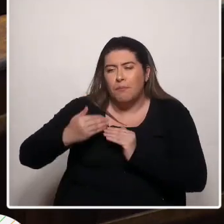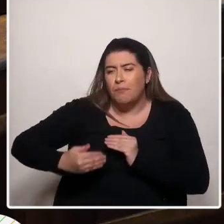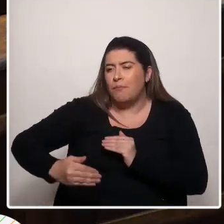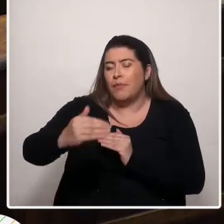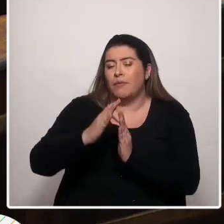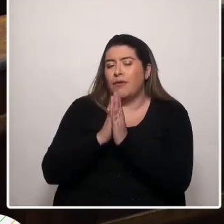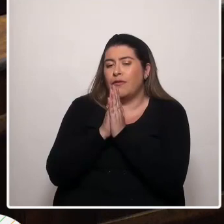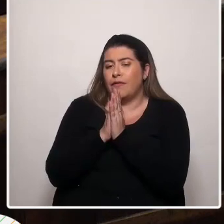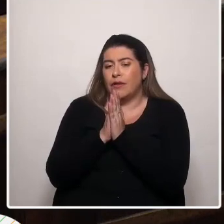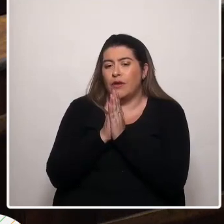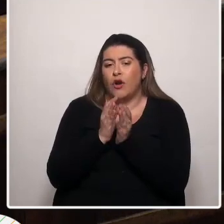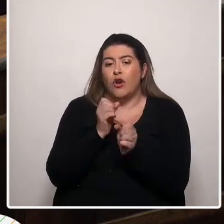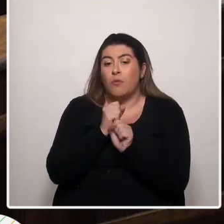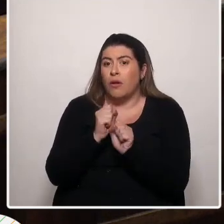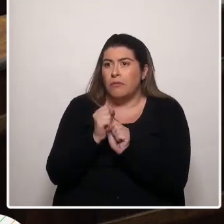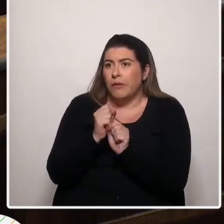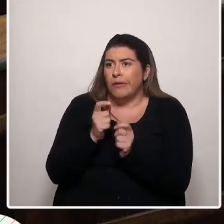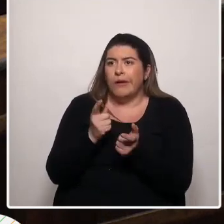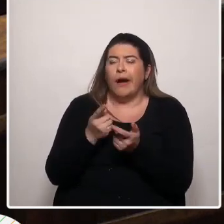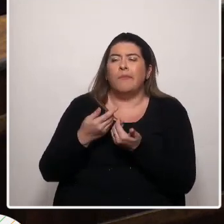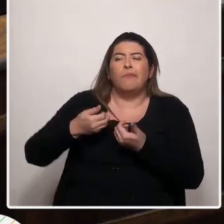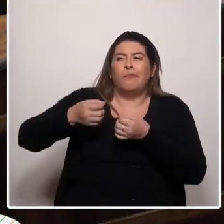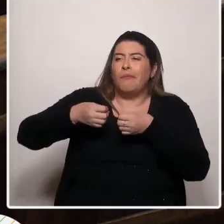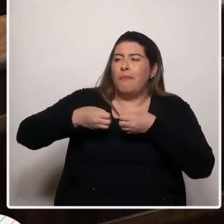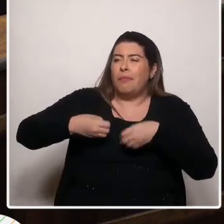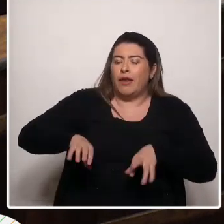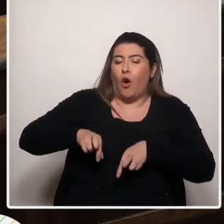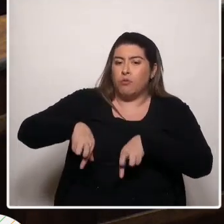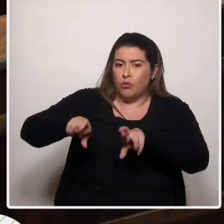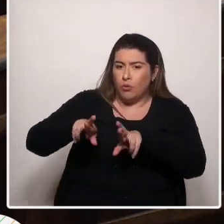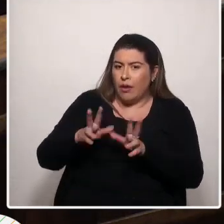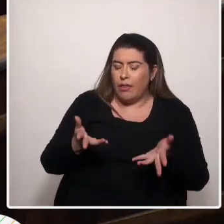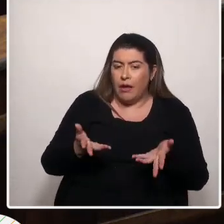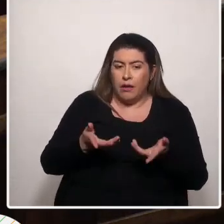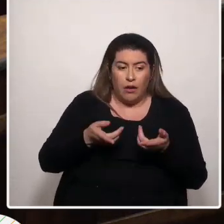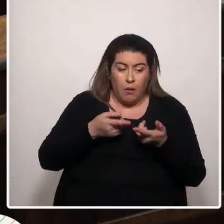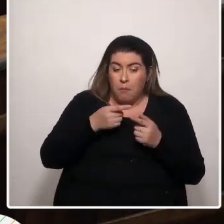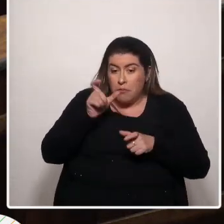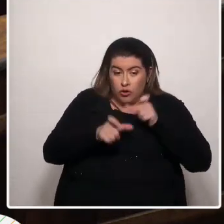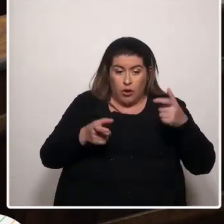sea, no podemos desaprovechar personas que no tenemos